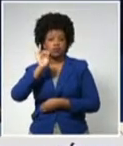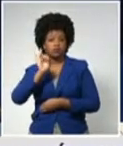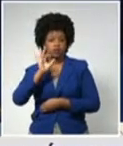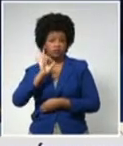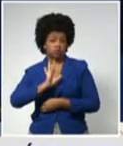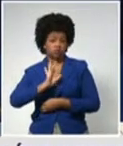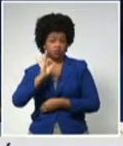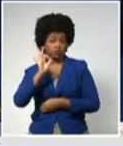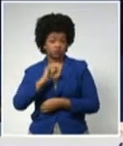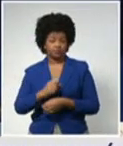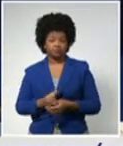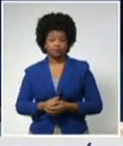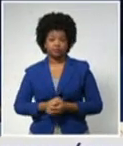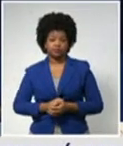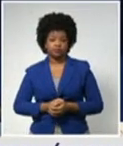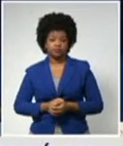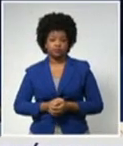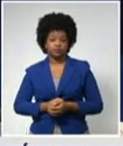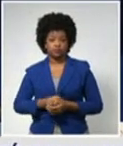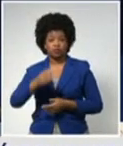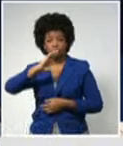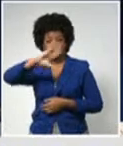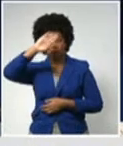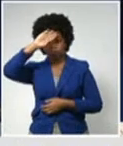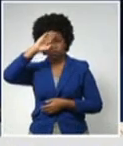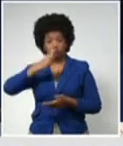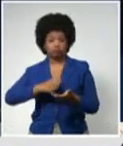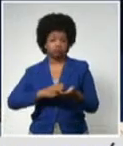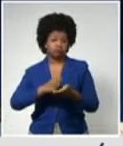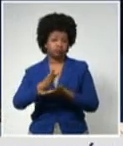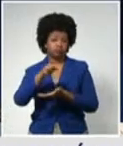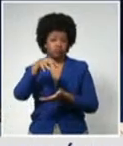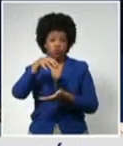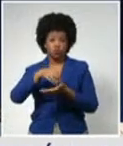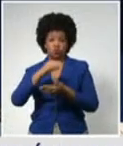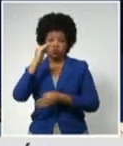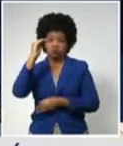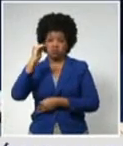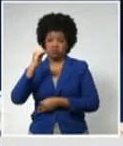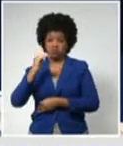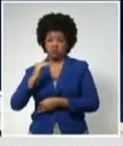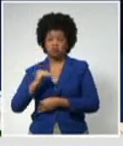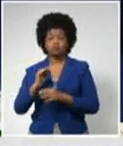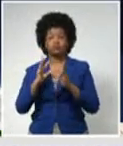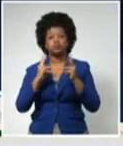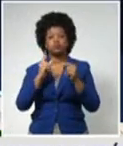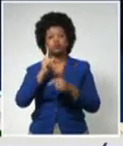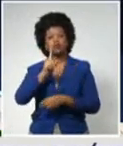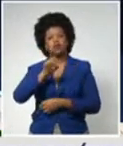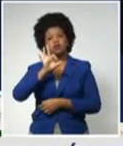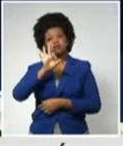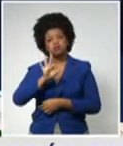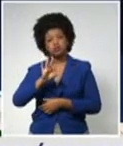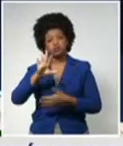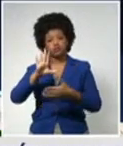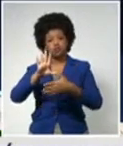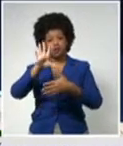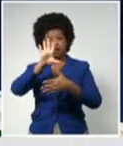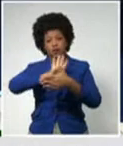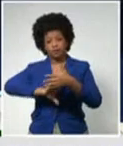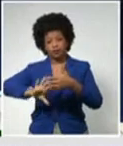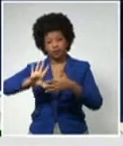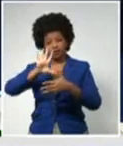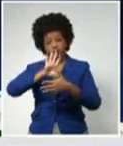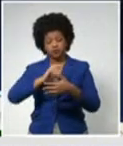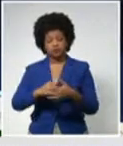3,67%. Cuba se mantiene en el lugar número 18 en la región de las Américas, en donde